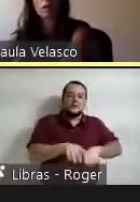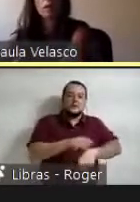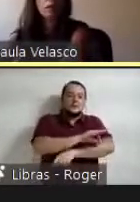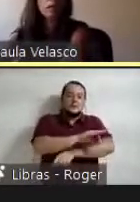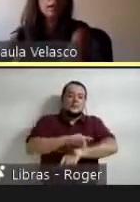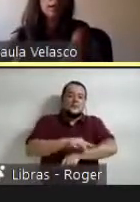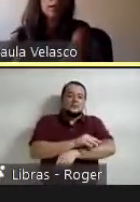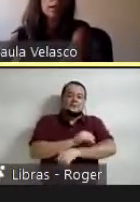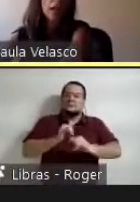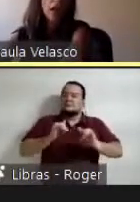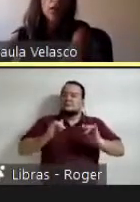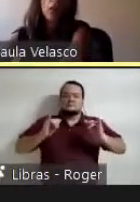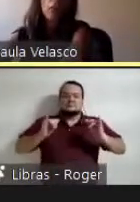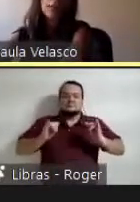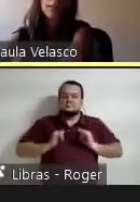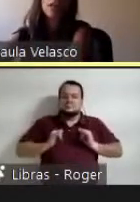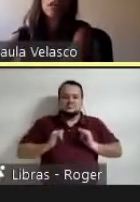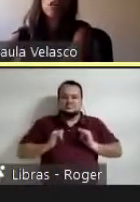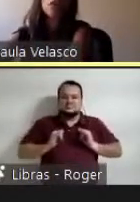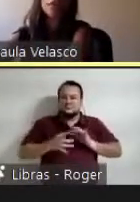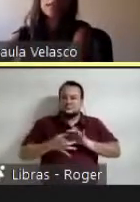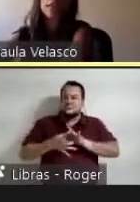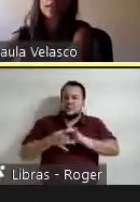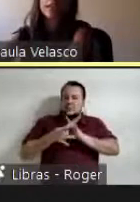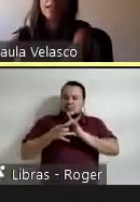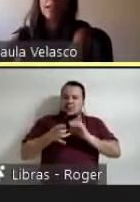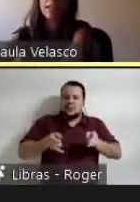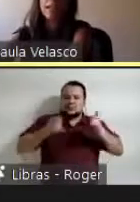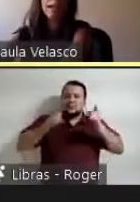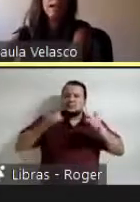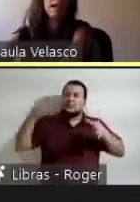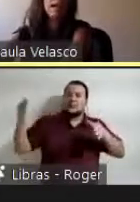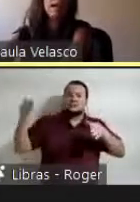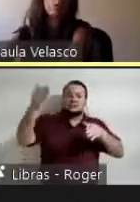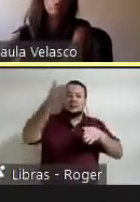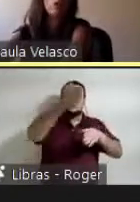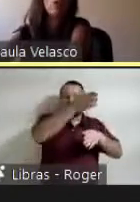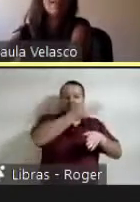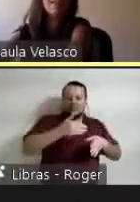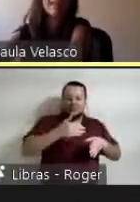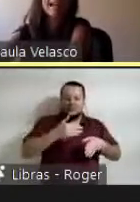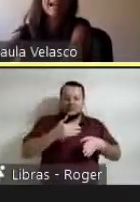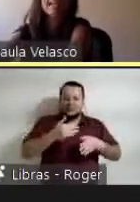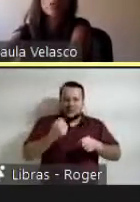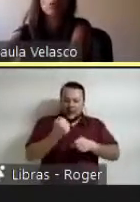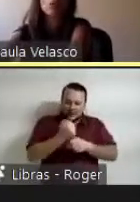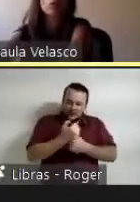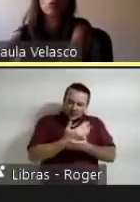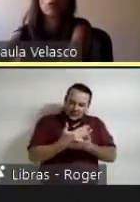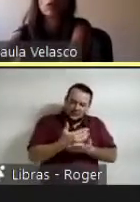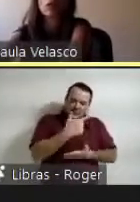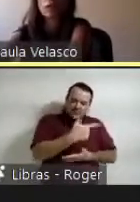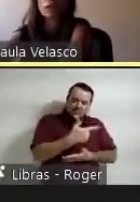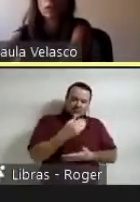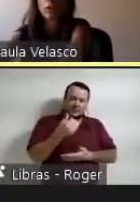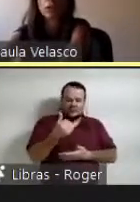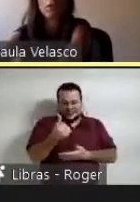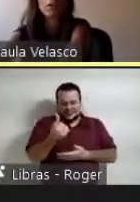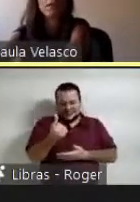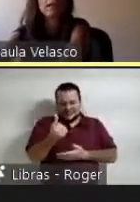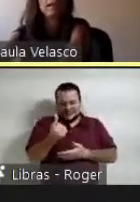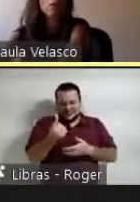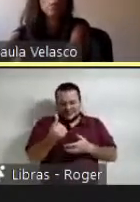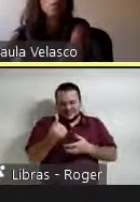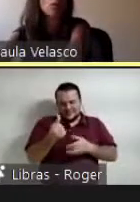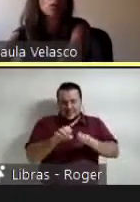existente la obra comenzó en el año 2016 la estructura original se sometió a una cuidadosa restauración